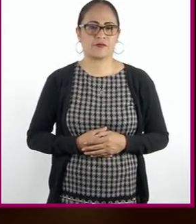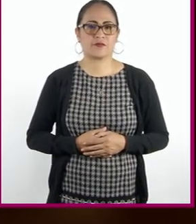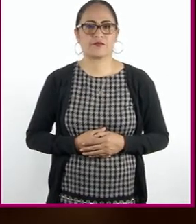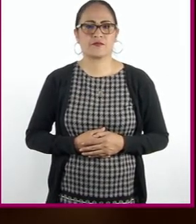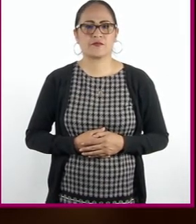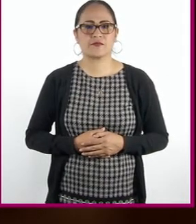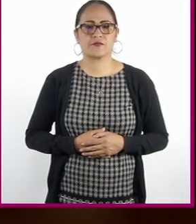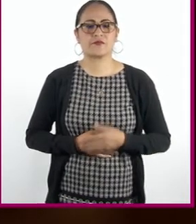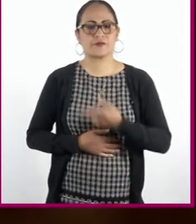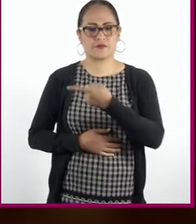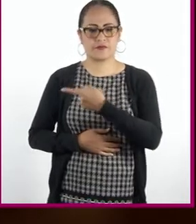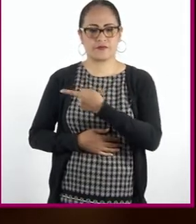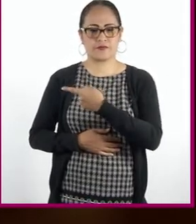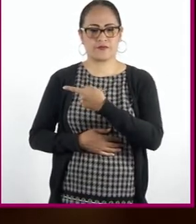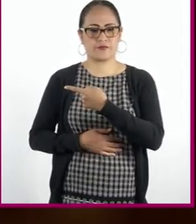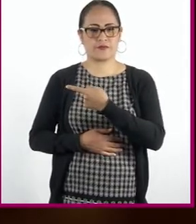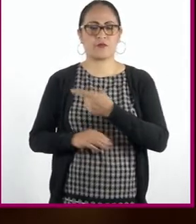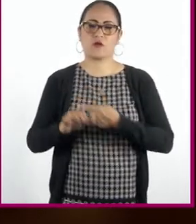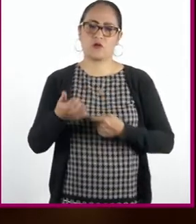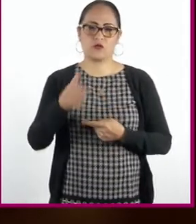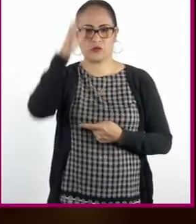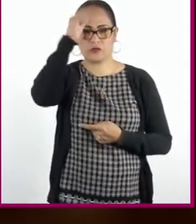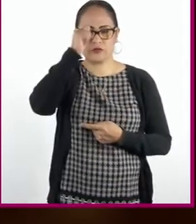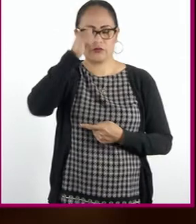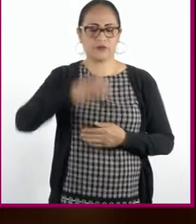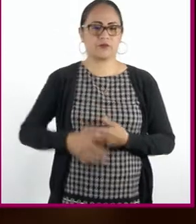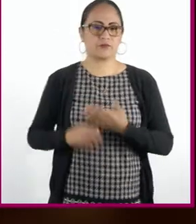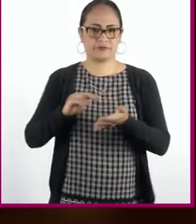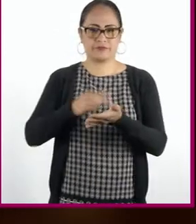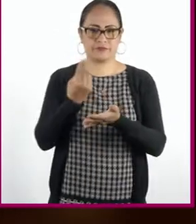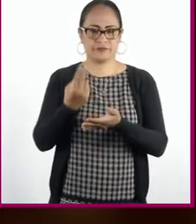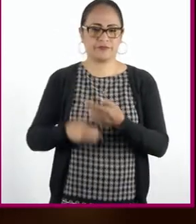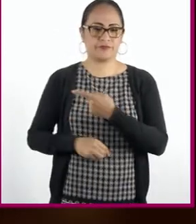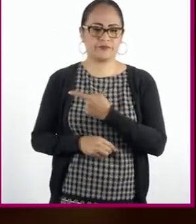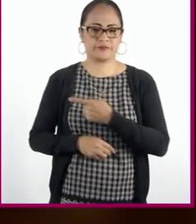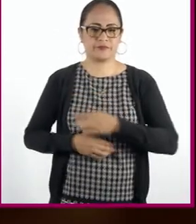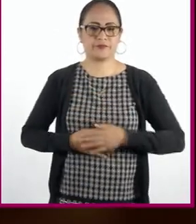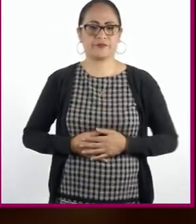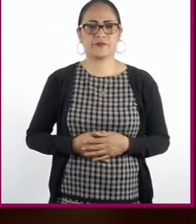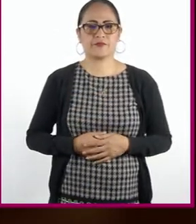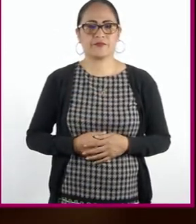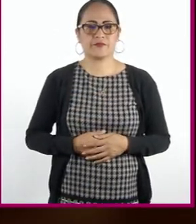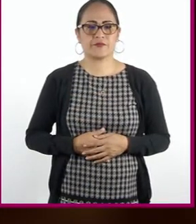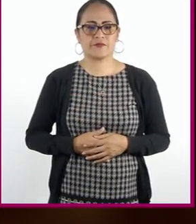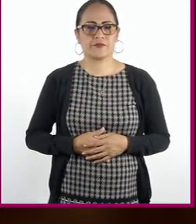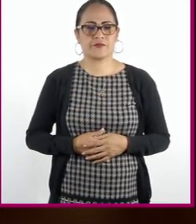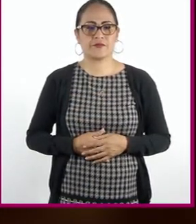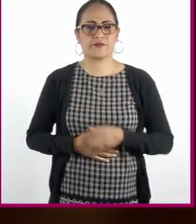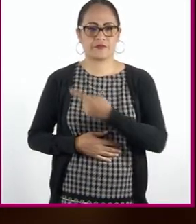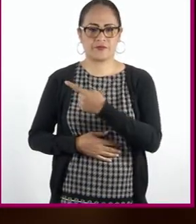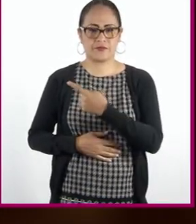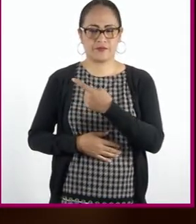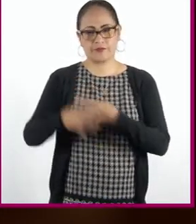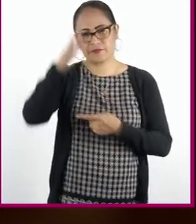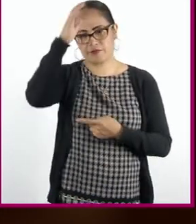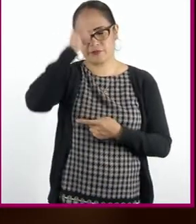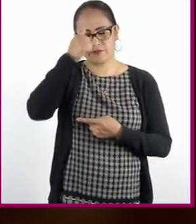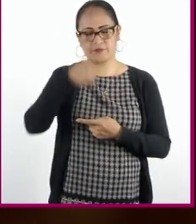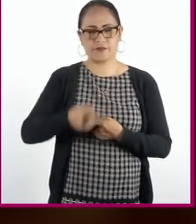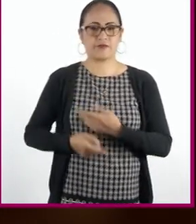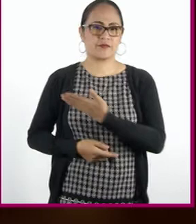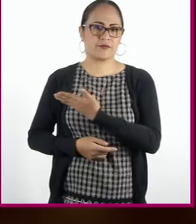familiares, la Convención Internacional para la Protección de todas las personas contra las desapariciones forzadas, la Convención sobre los Derechos de